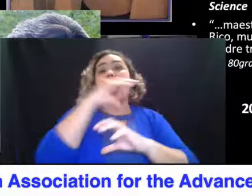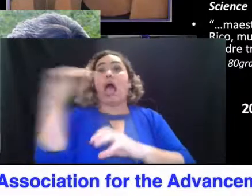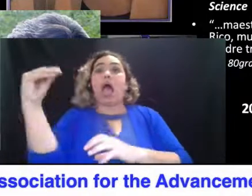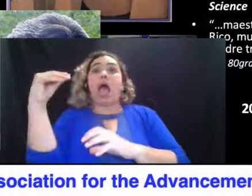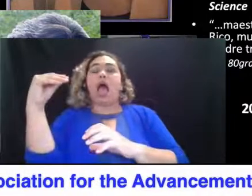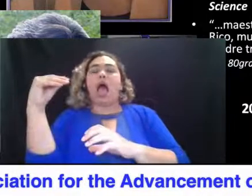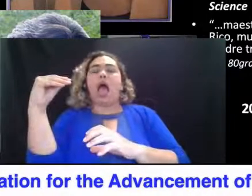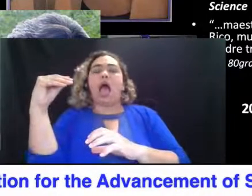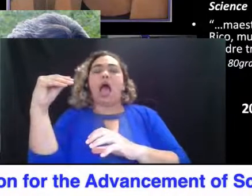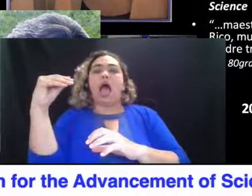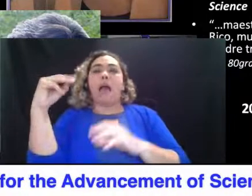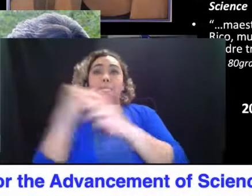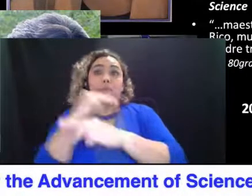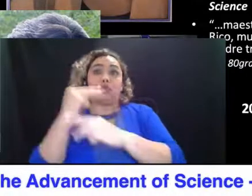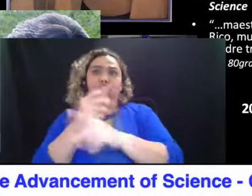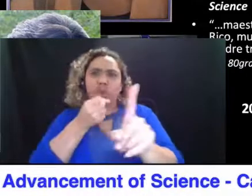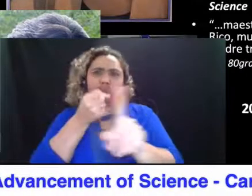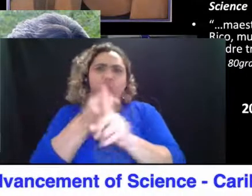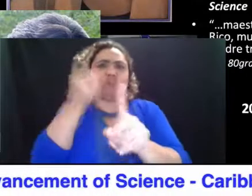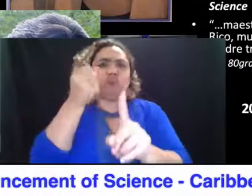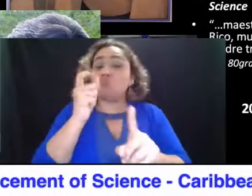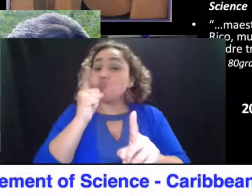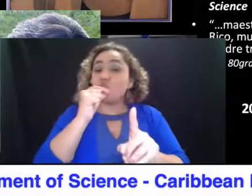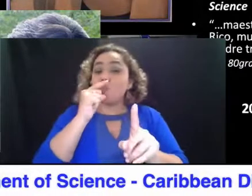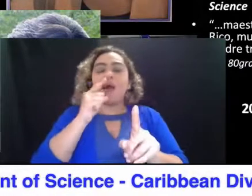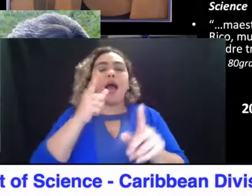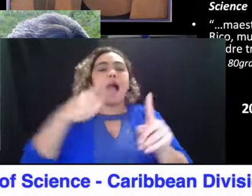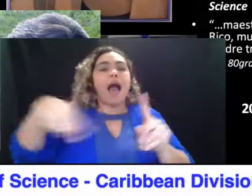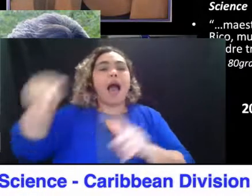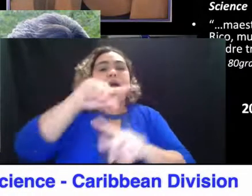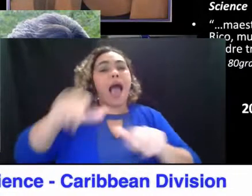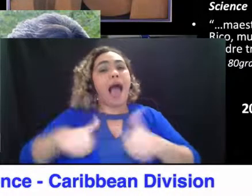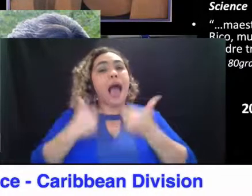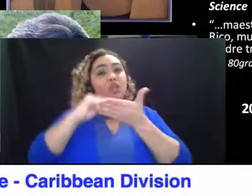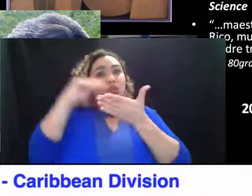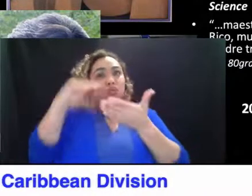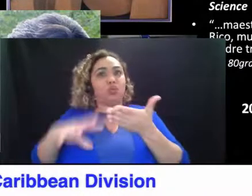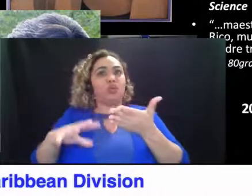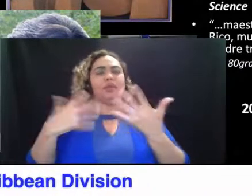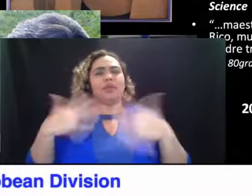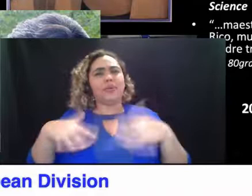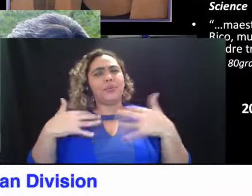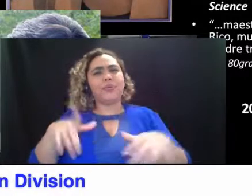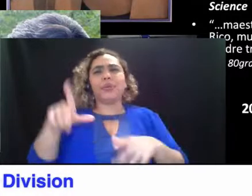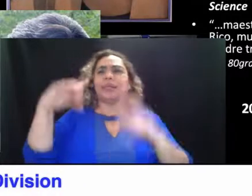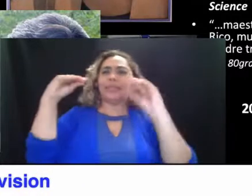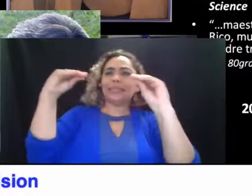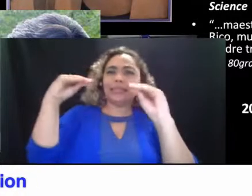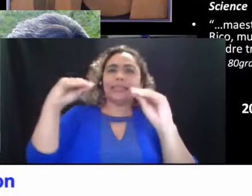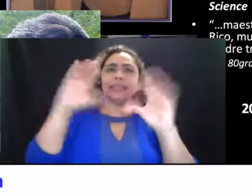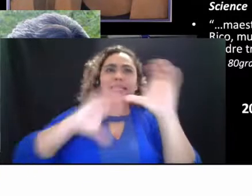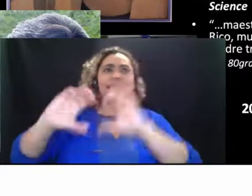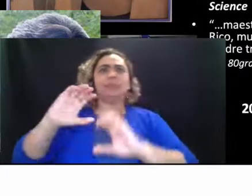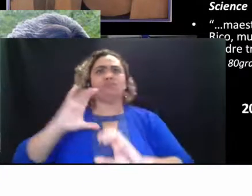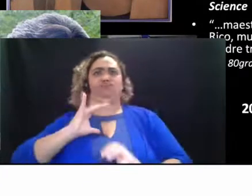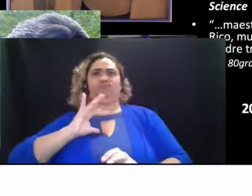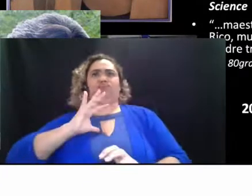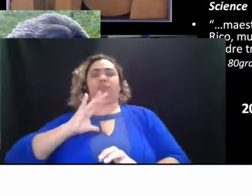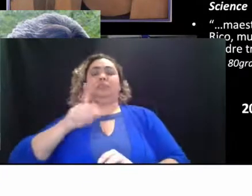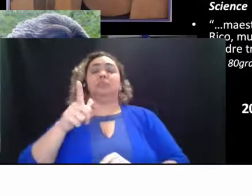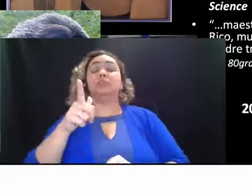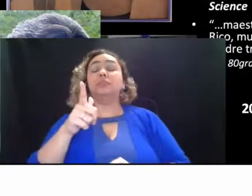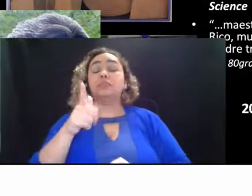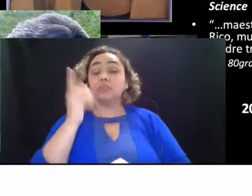impacto grande sobre la vida de sus estudiantes y sobre la enseñanza de la ciencia. Se